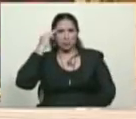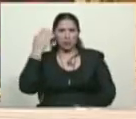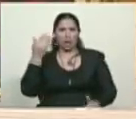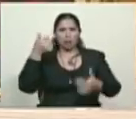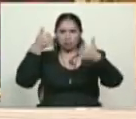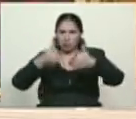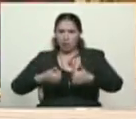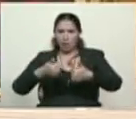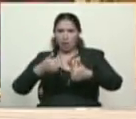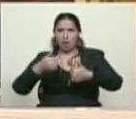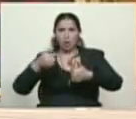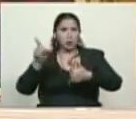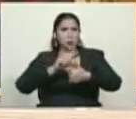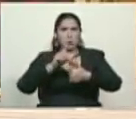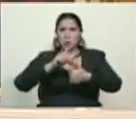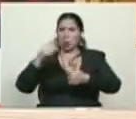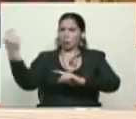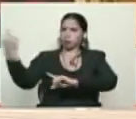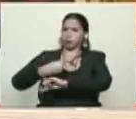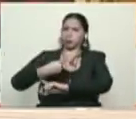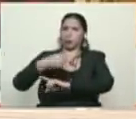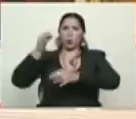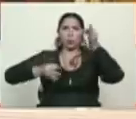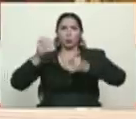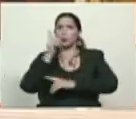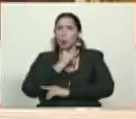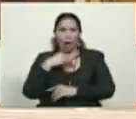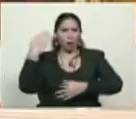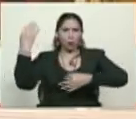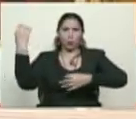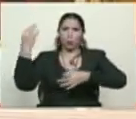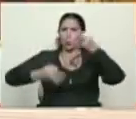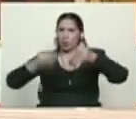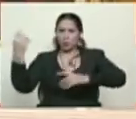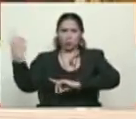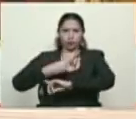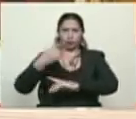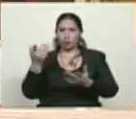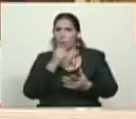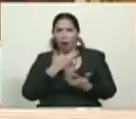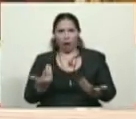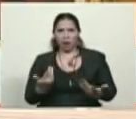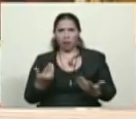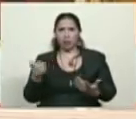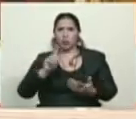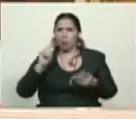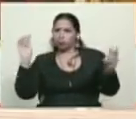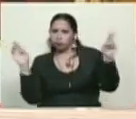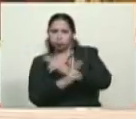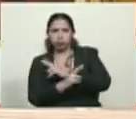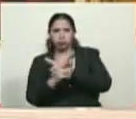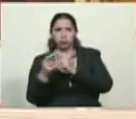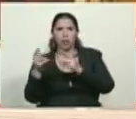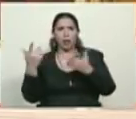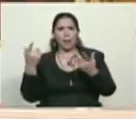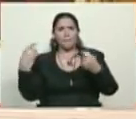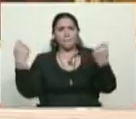ninguna sentencia porque no he tenido juicio ni lo tengo en el Tribunal Supremo de Justicia y no me han revocado el mandato por voto